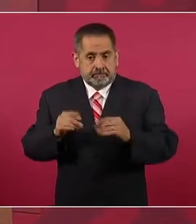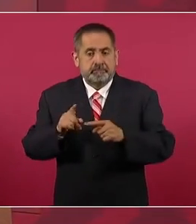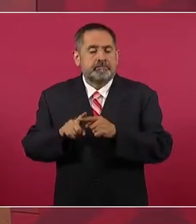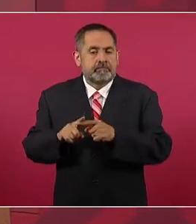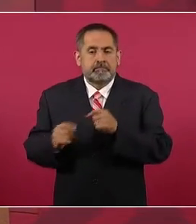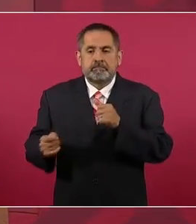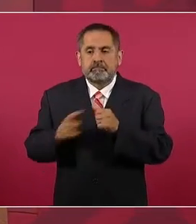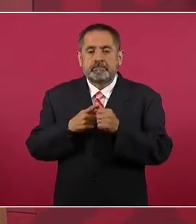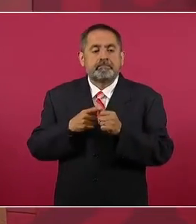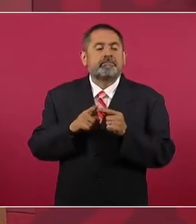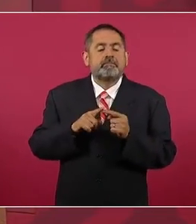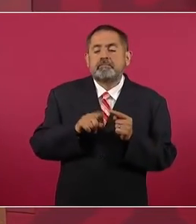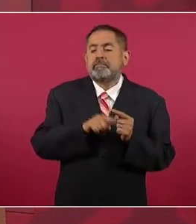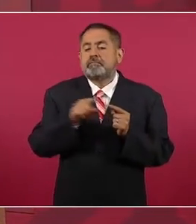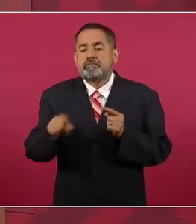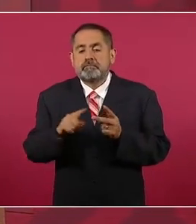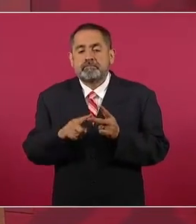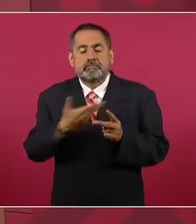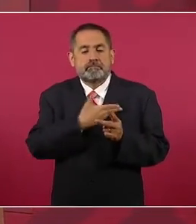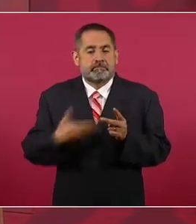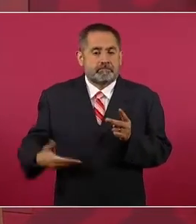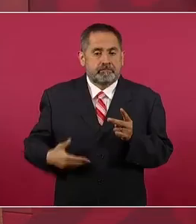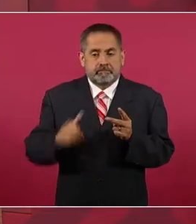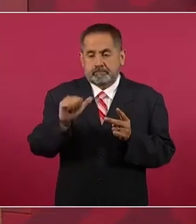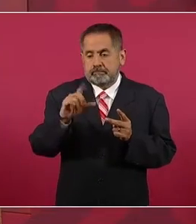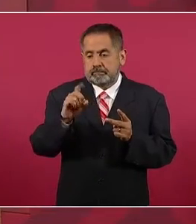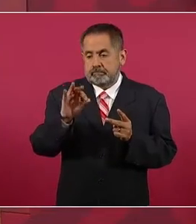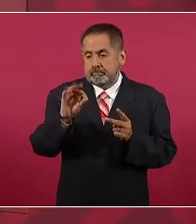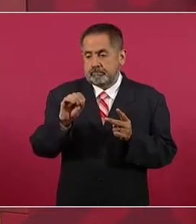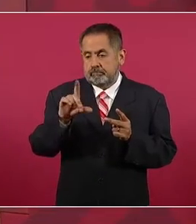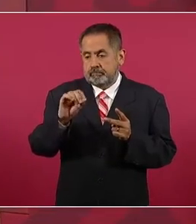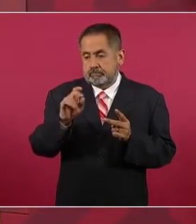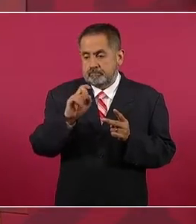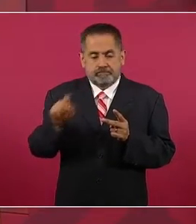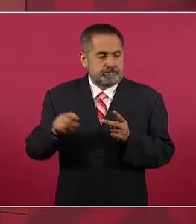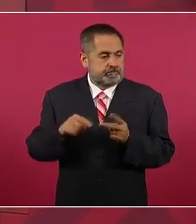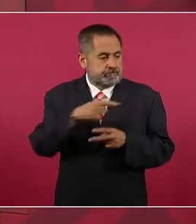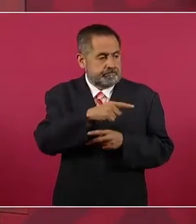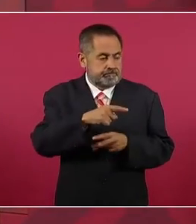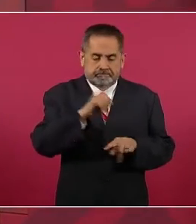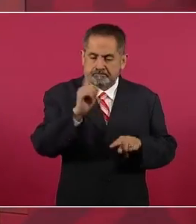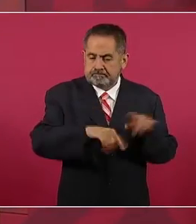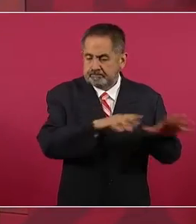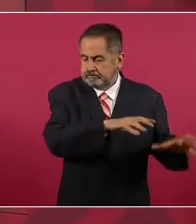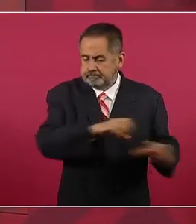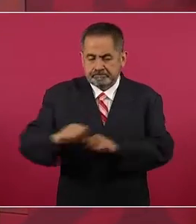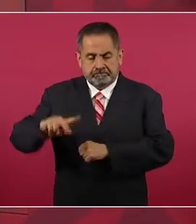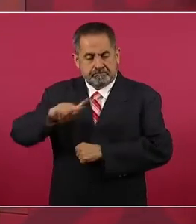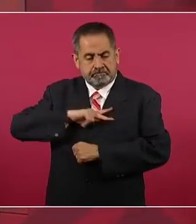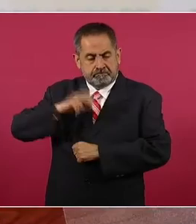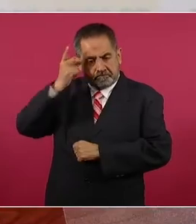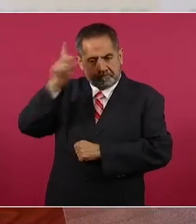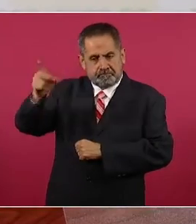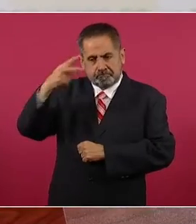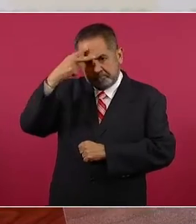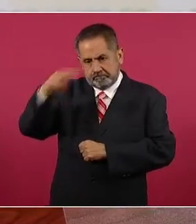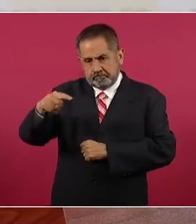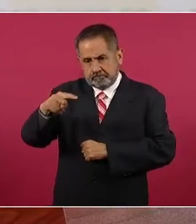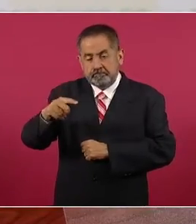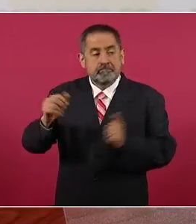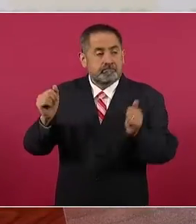cuando el presidente López Mateos toma la decisión de nacionalizar la industria eléctrica, con